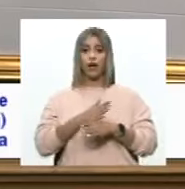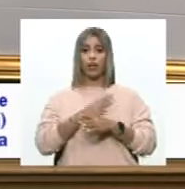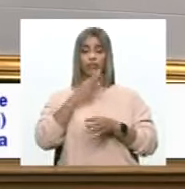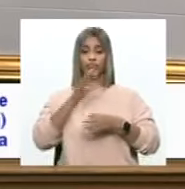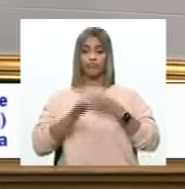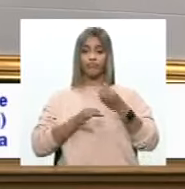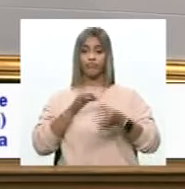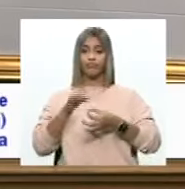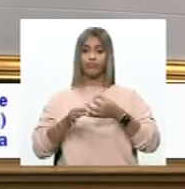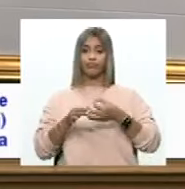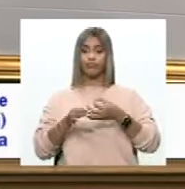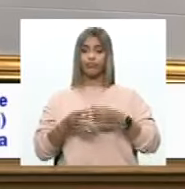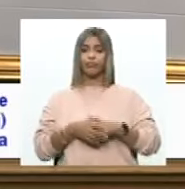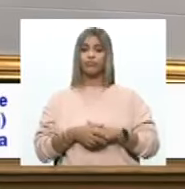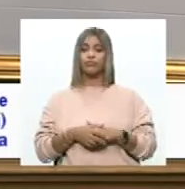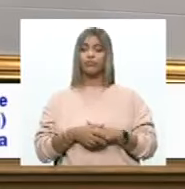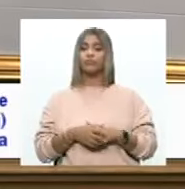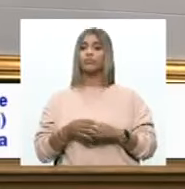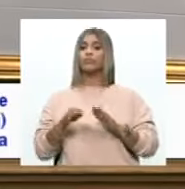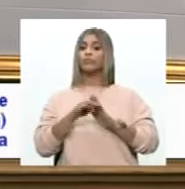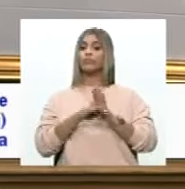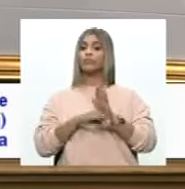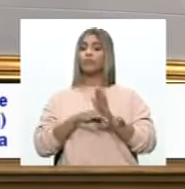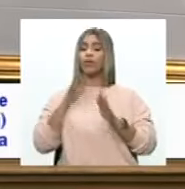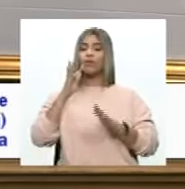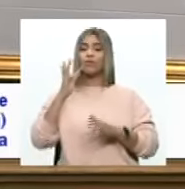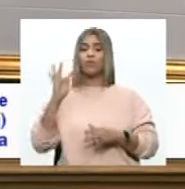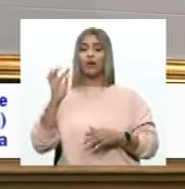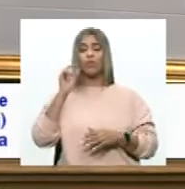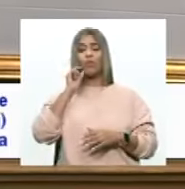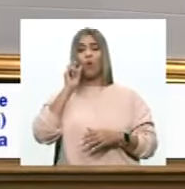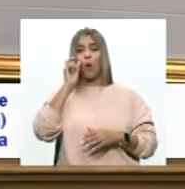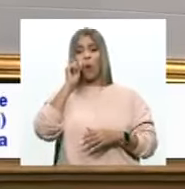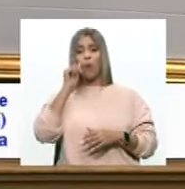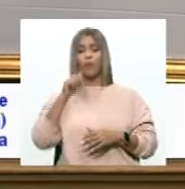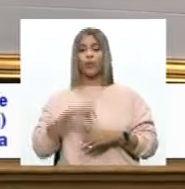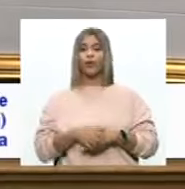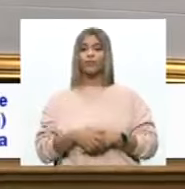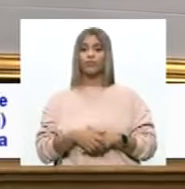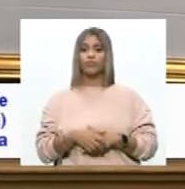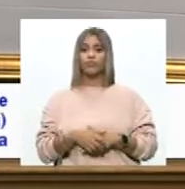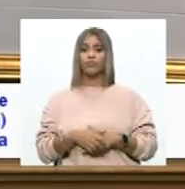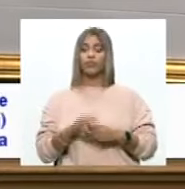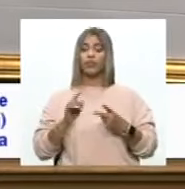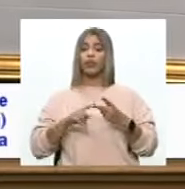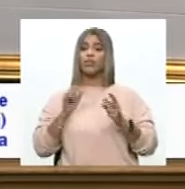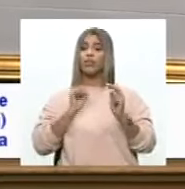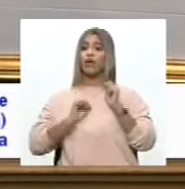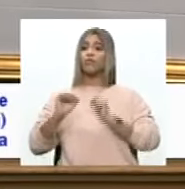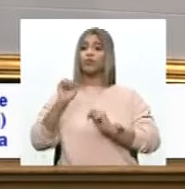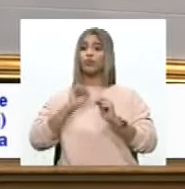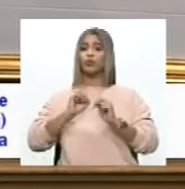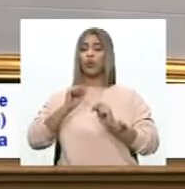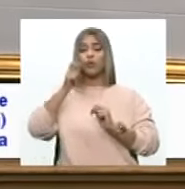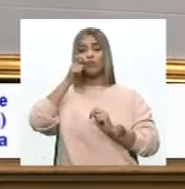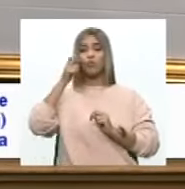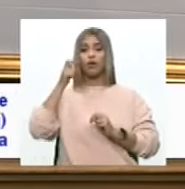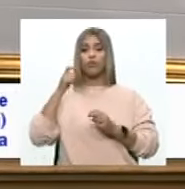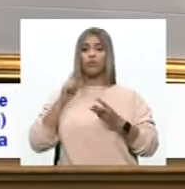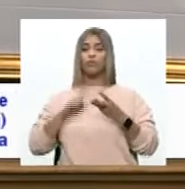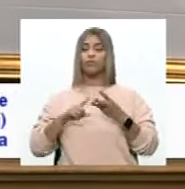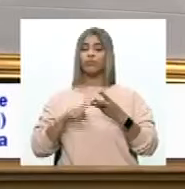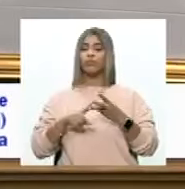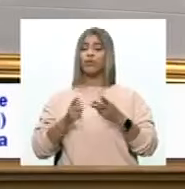designación de los correspondientes fiscal o fiscala general de la República, defensor o defensora del pueblo